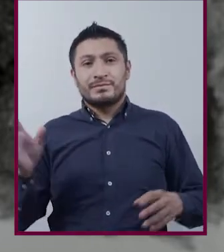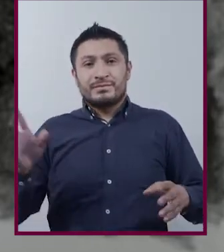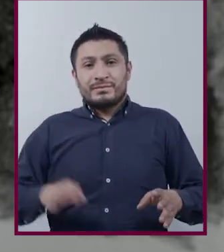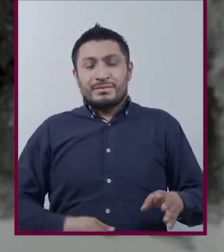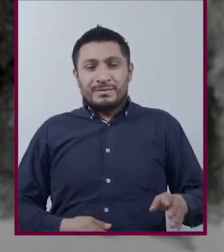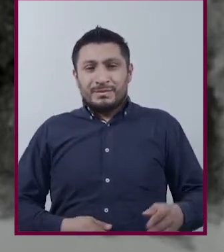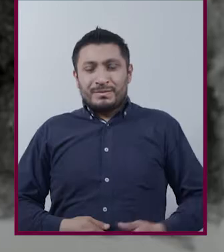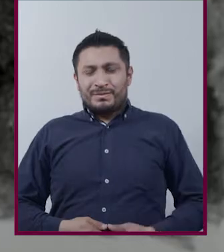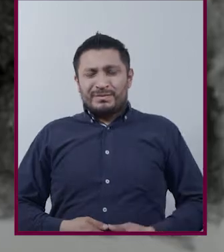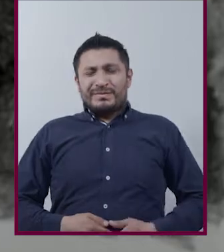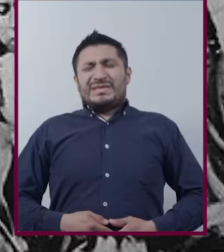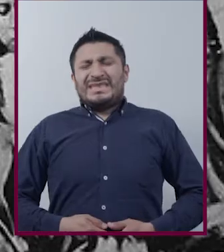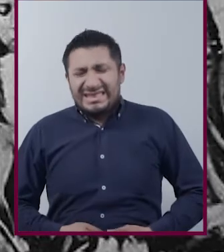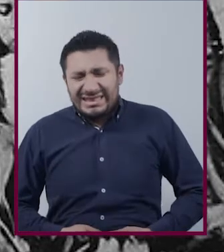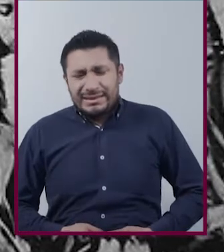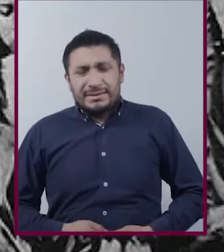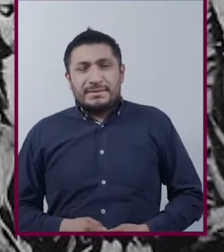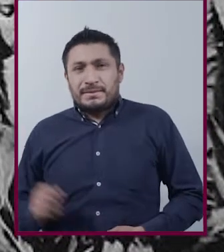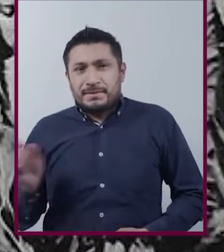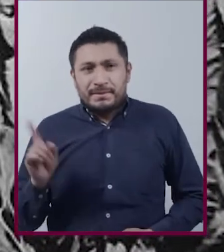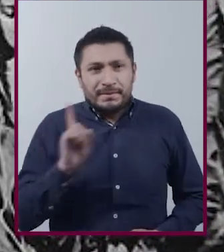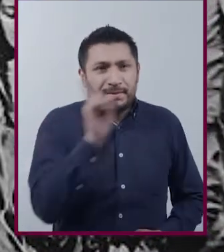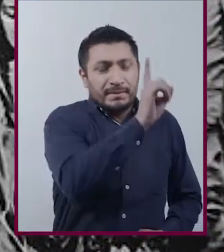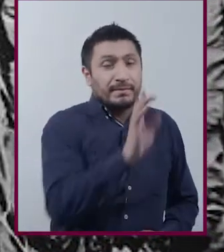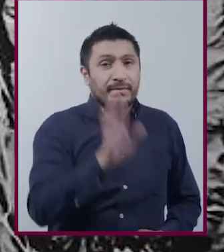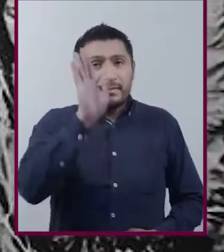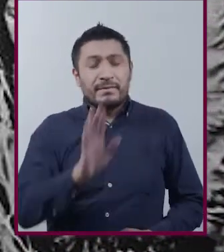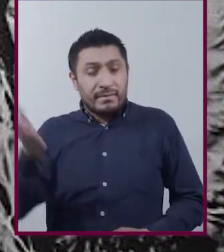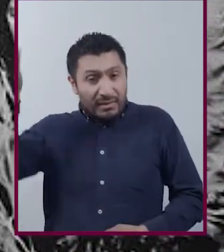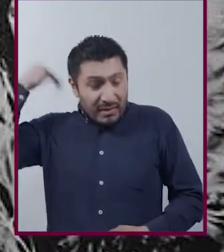estómago helado y se fue. Parecía por detrás un